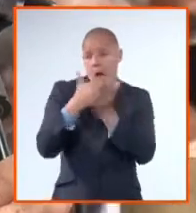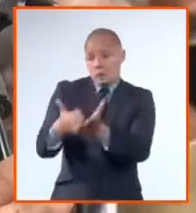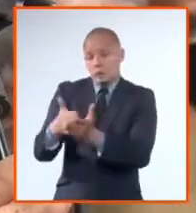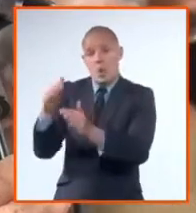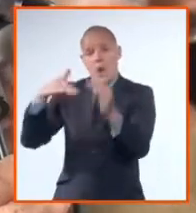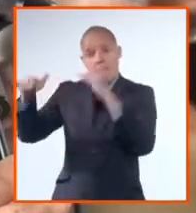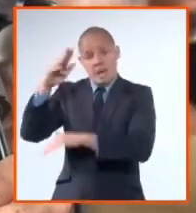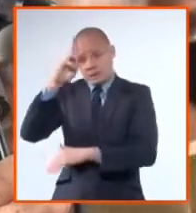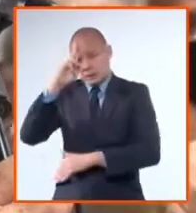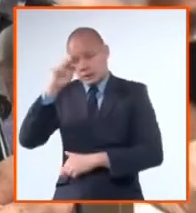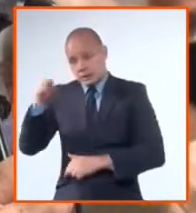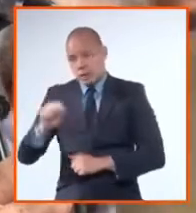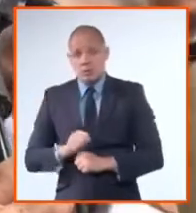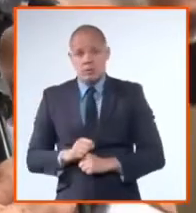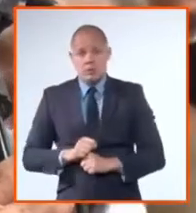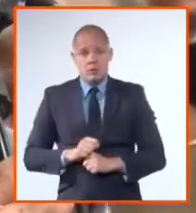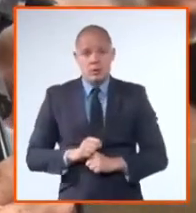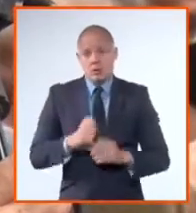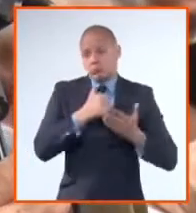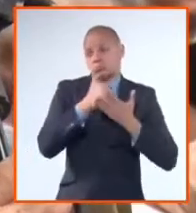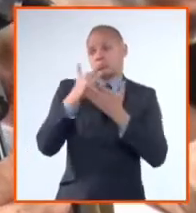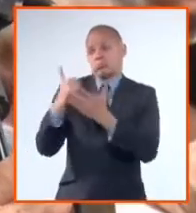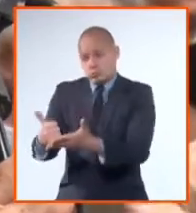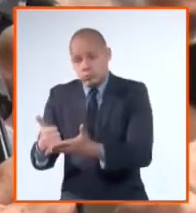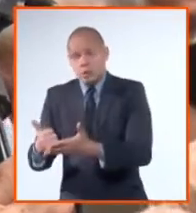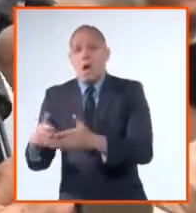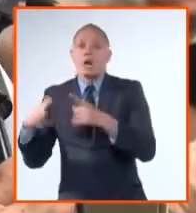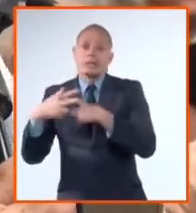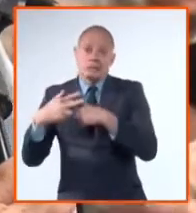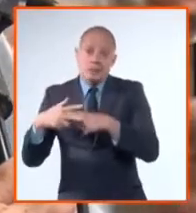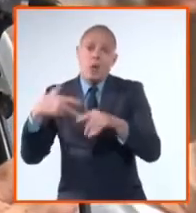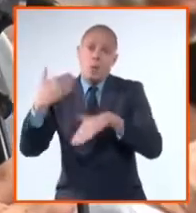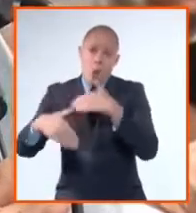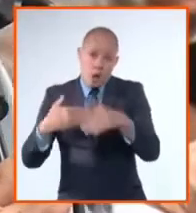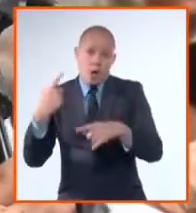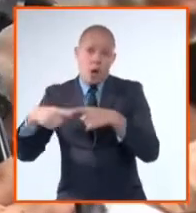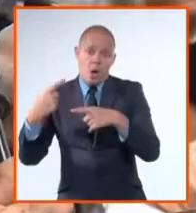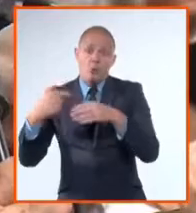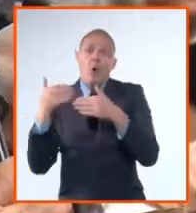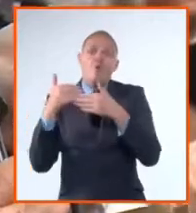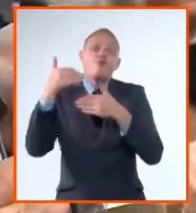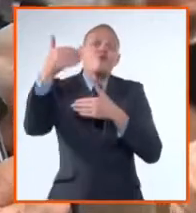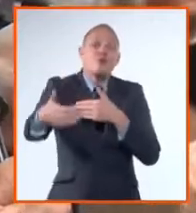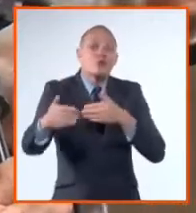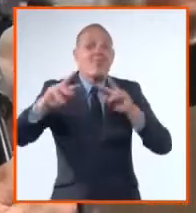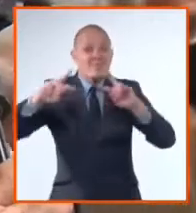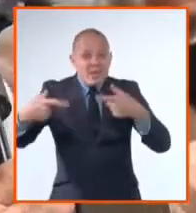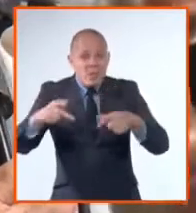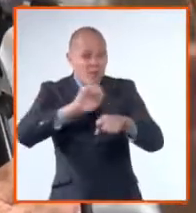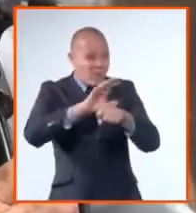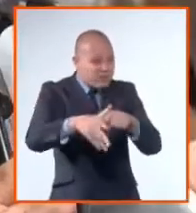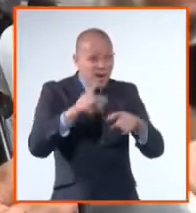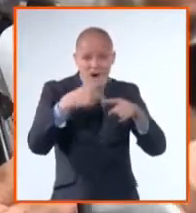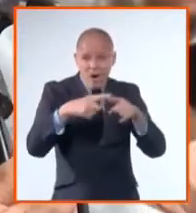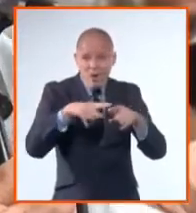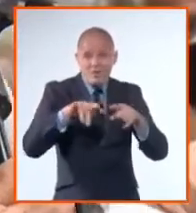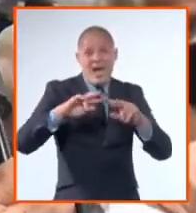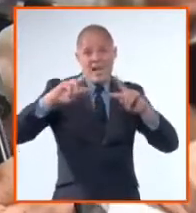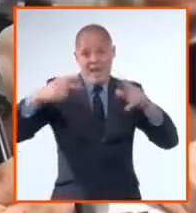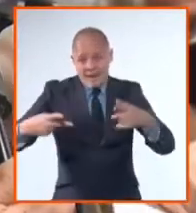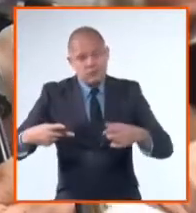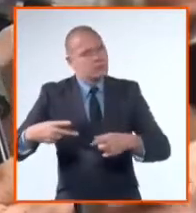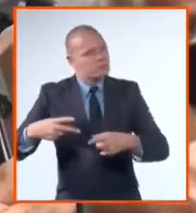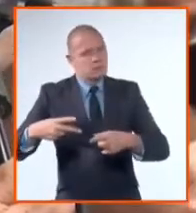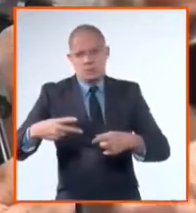salud y a comprometernos como profesionales de la salud a ver cómo podemos hacerlo mejor. Es bueno, pero